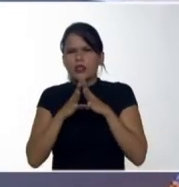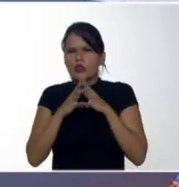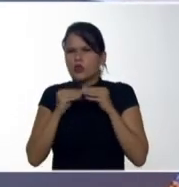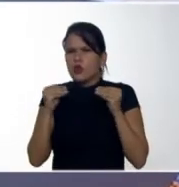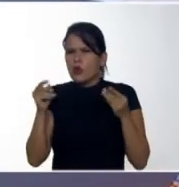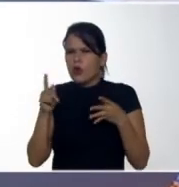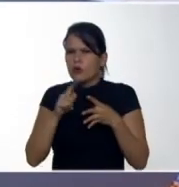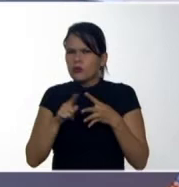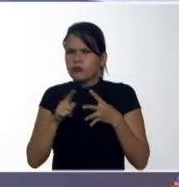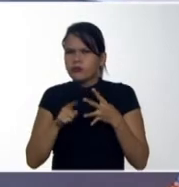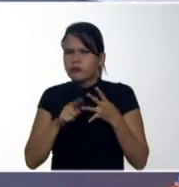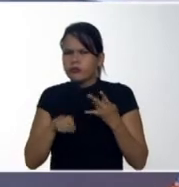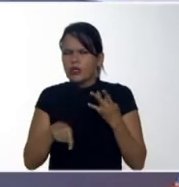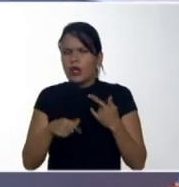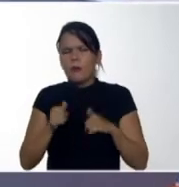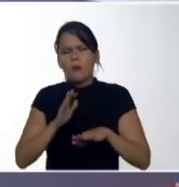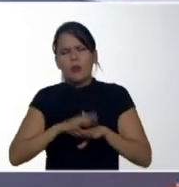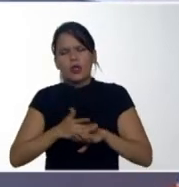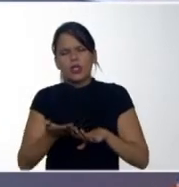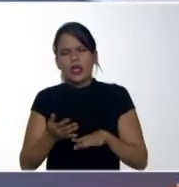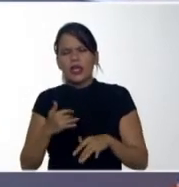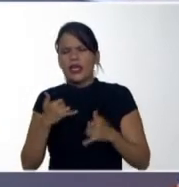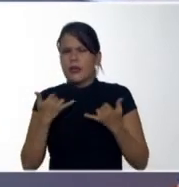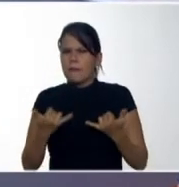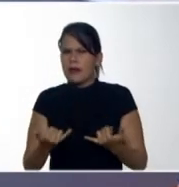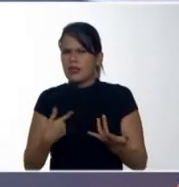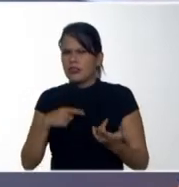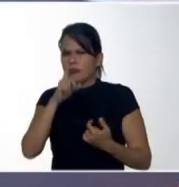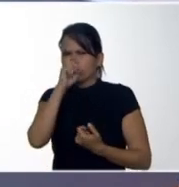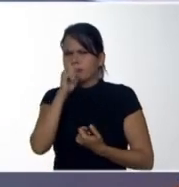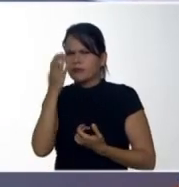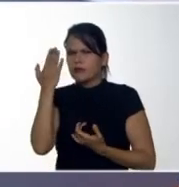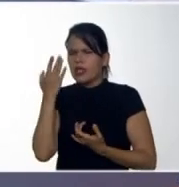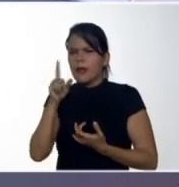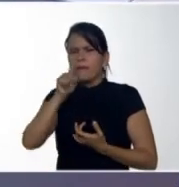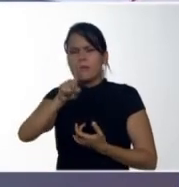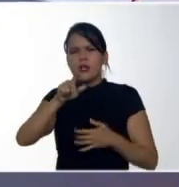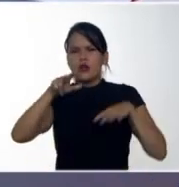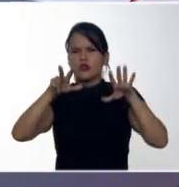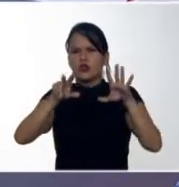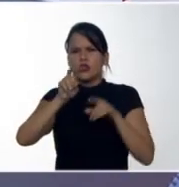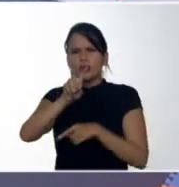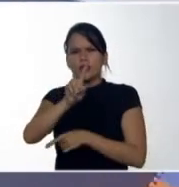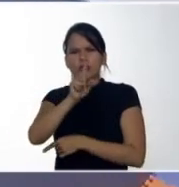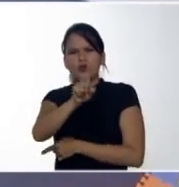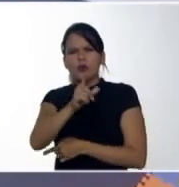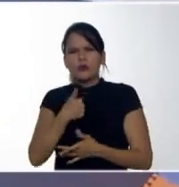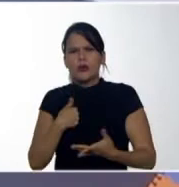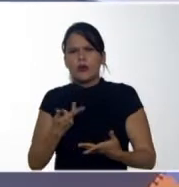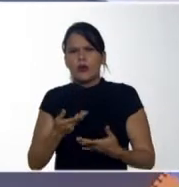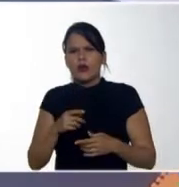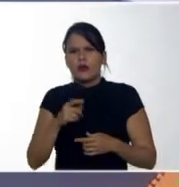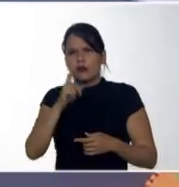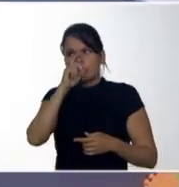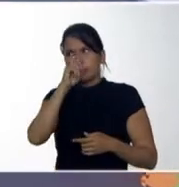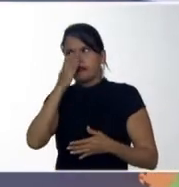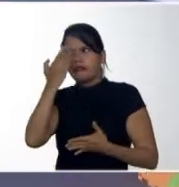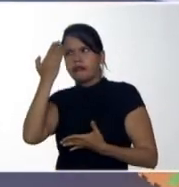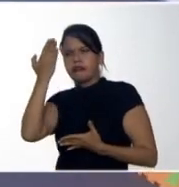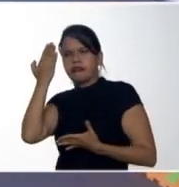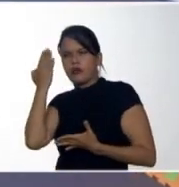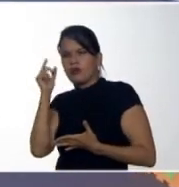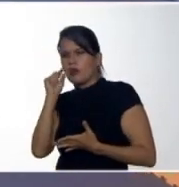todo eso. ¿Por qué? ¿Qué sucedía para la época? En 1821. Vamos a irnos un poco a la